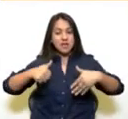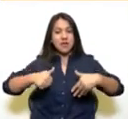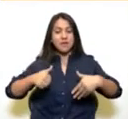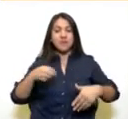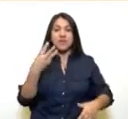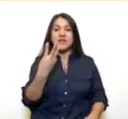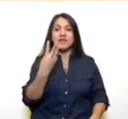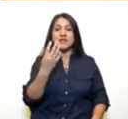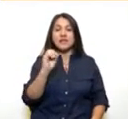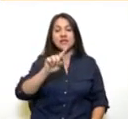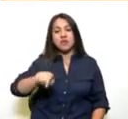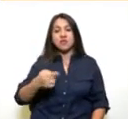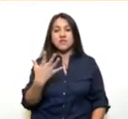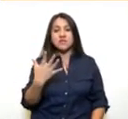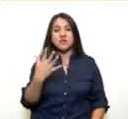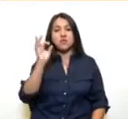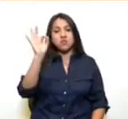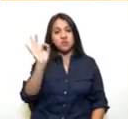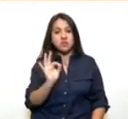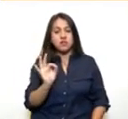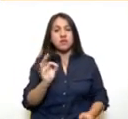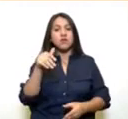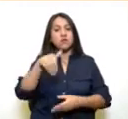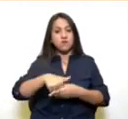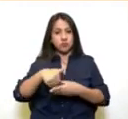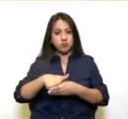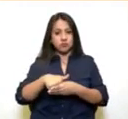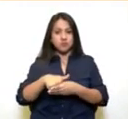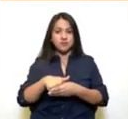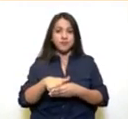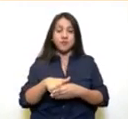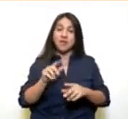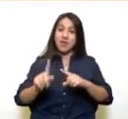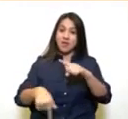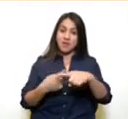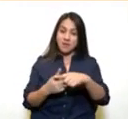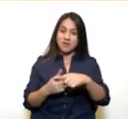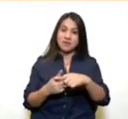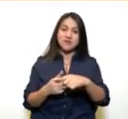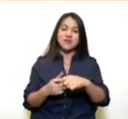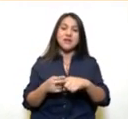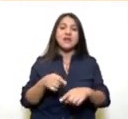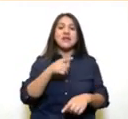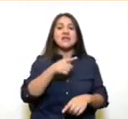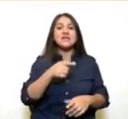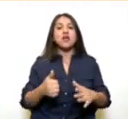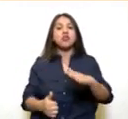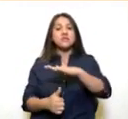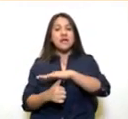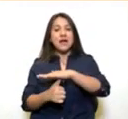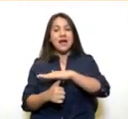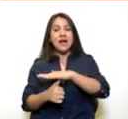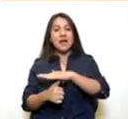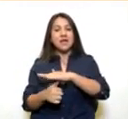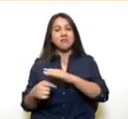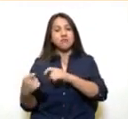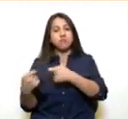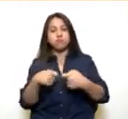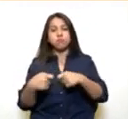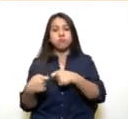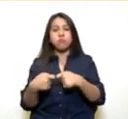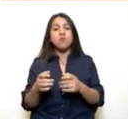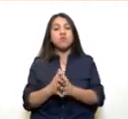un 35% de los votos además hay que decir que ya fue concejal y que dio una pelea muy